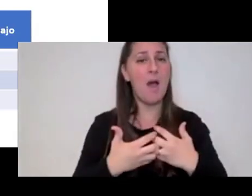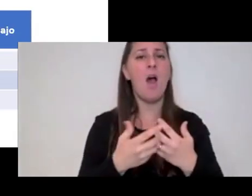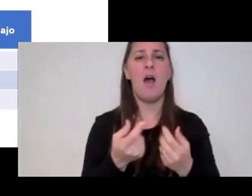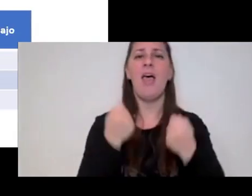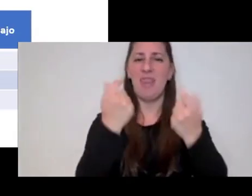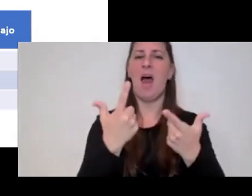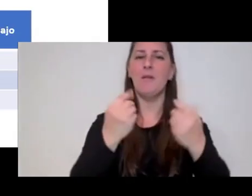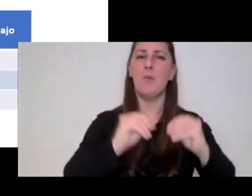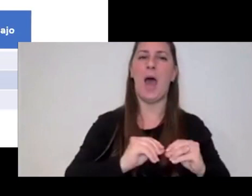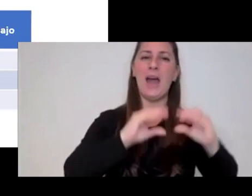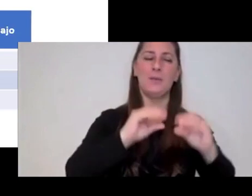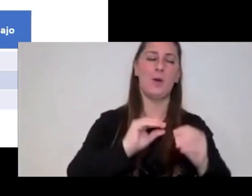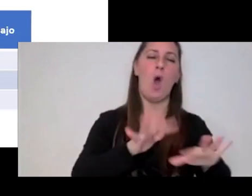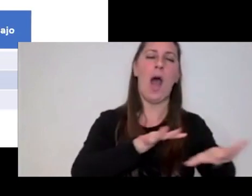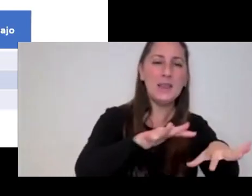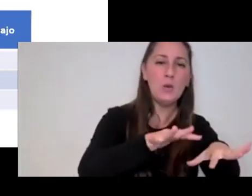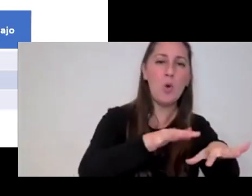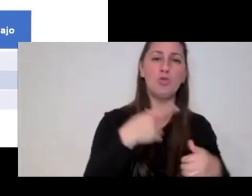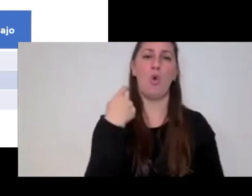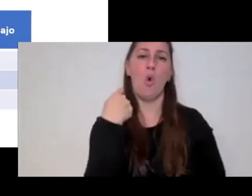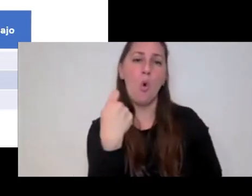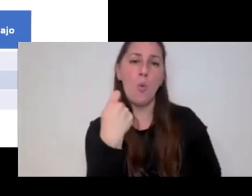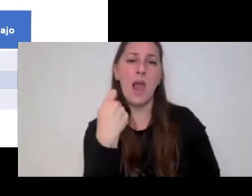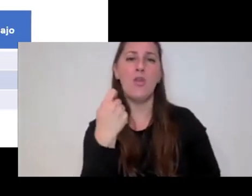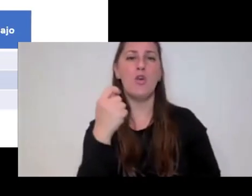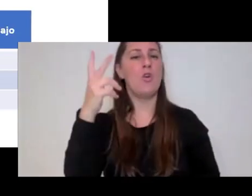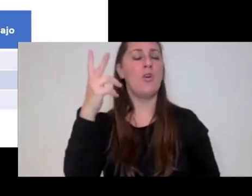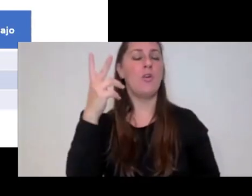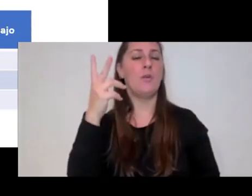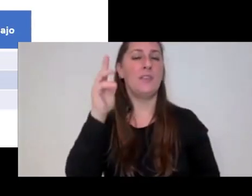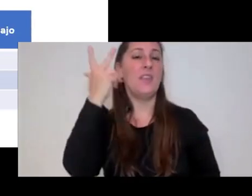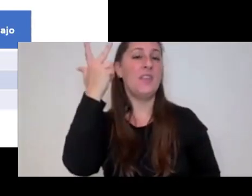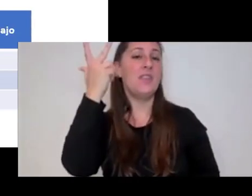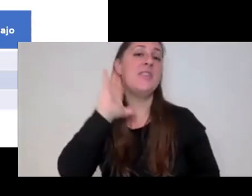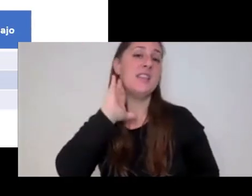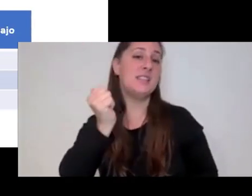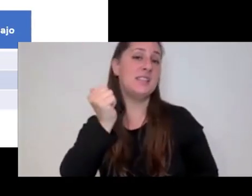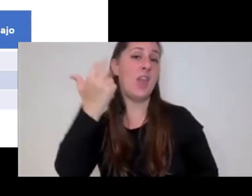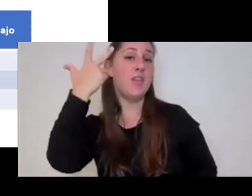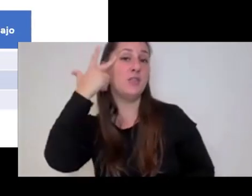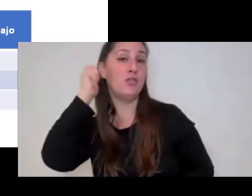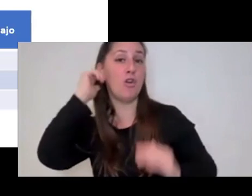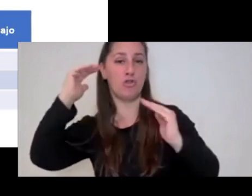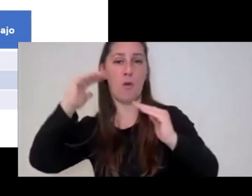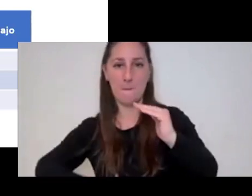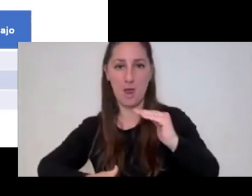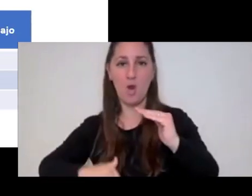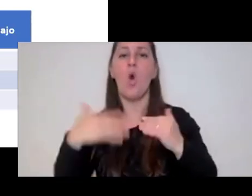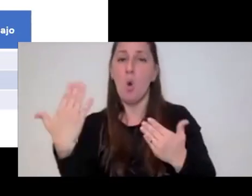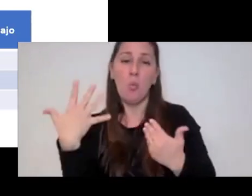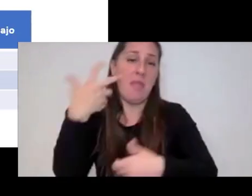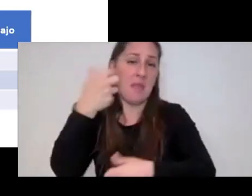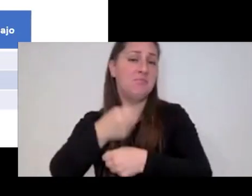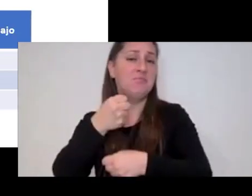activos, jubilados y menores de 16 a 18 años, que pueden desempeñarse también en